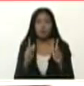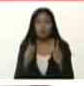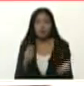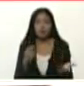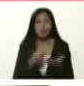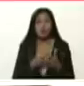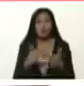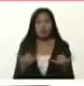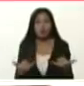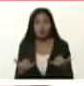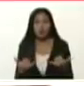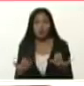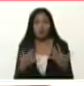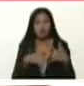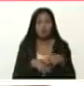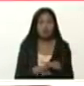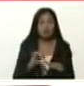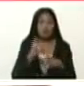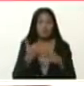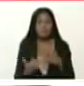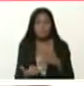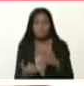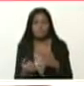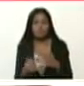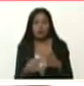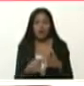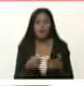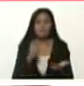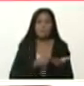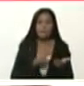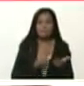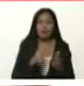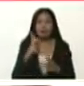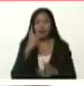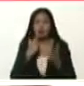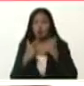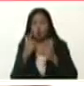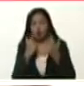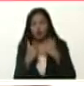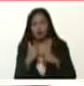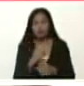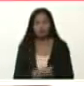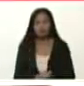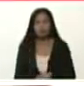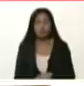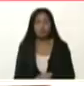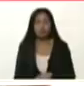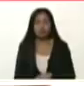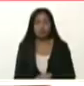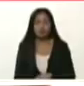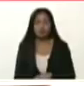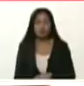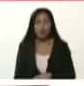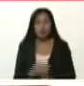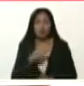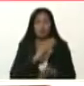implementar a través del plan minero tricolor, en el marco del Plan de la